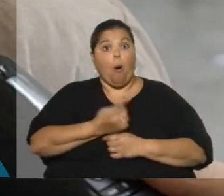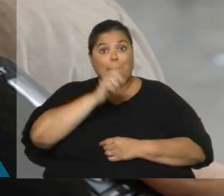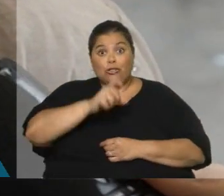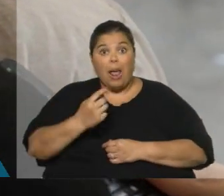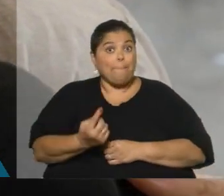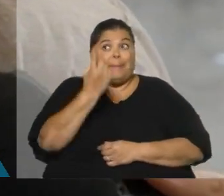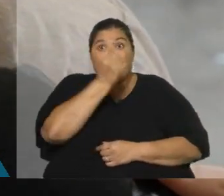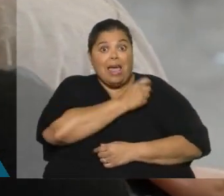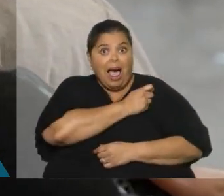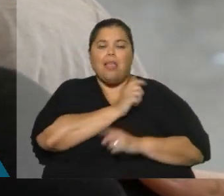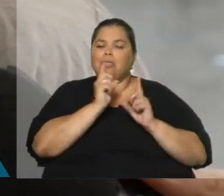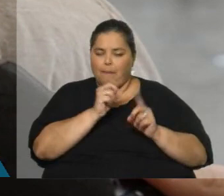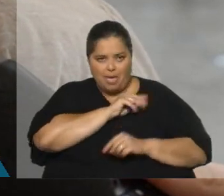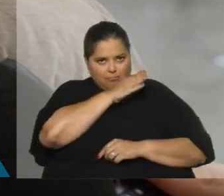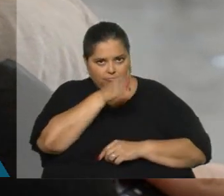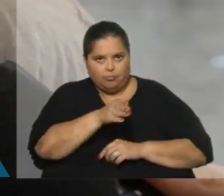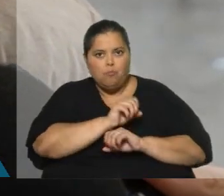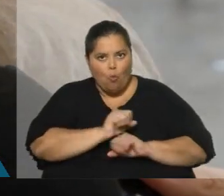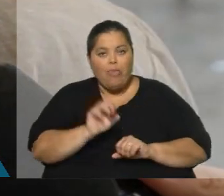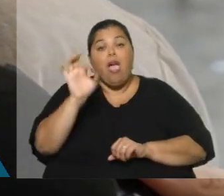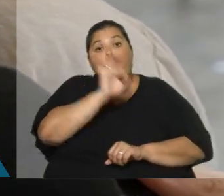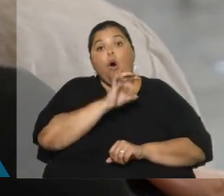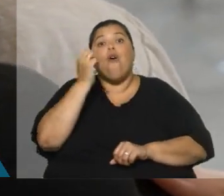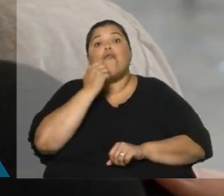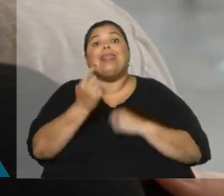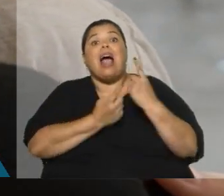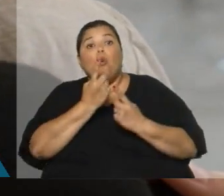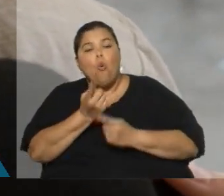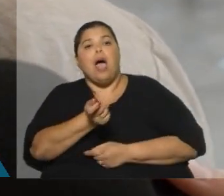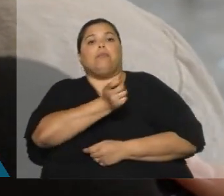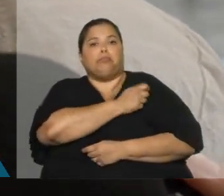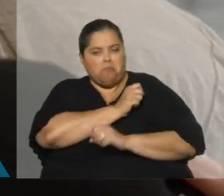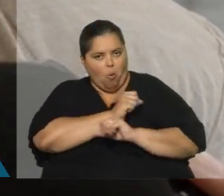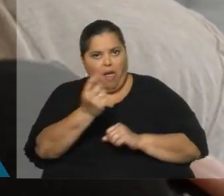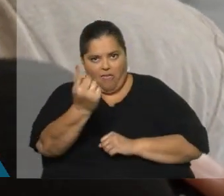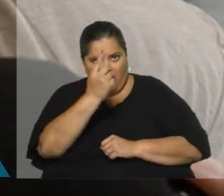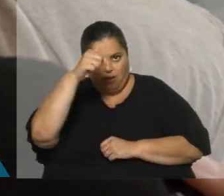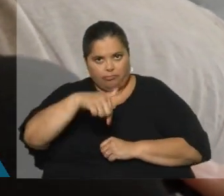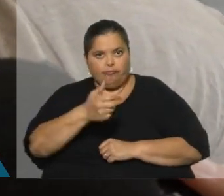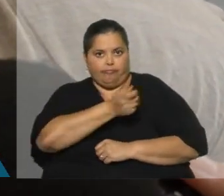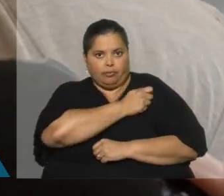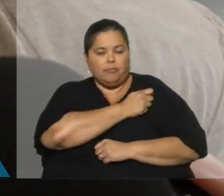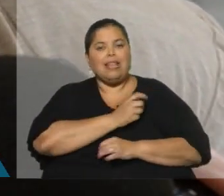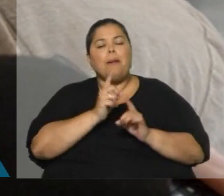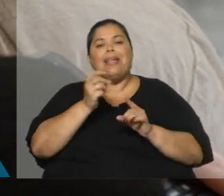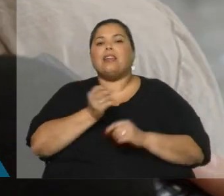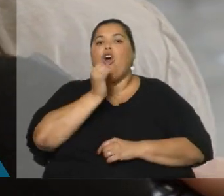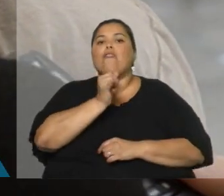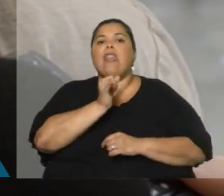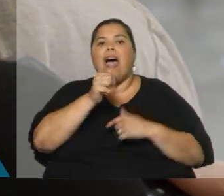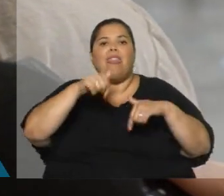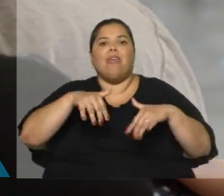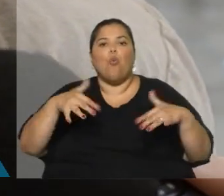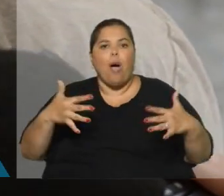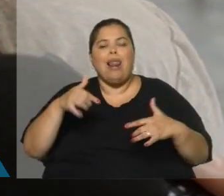esquema de vacunación como completarlo porque le falta una dosis, puede acercarse a recibirla. Y bueno, y en realidad la novedad en esta etapa que